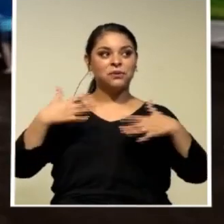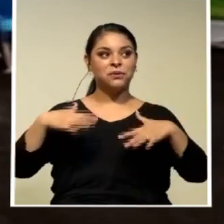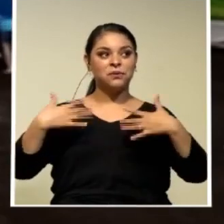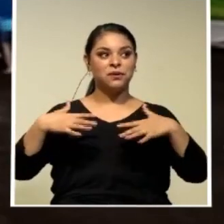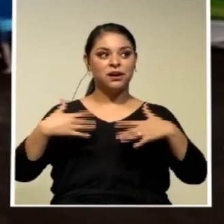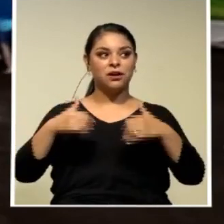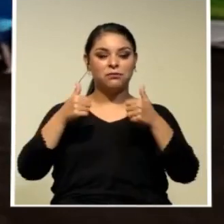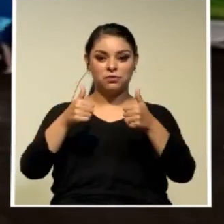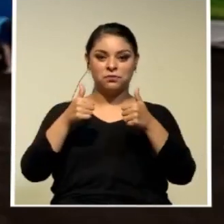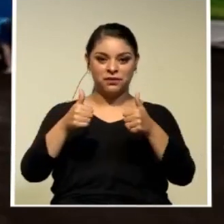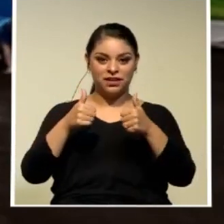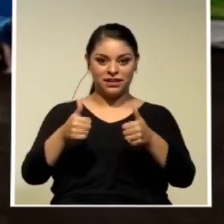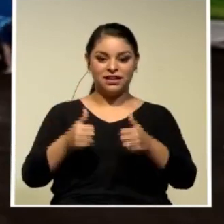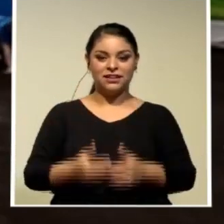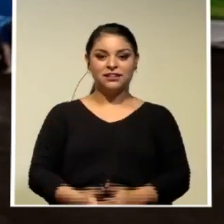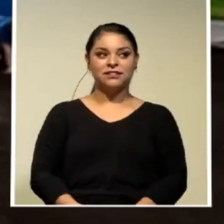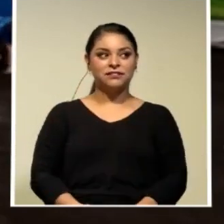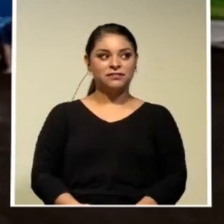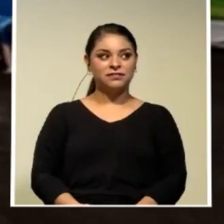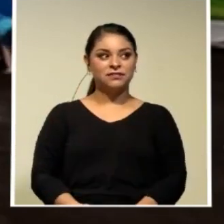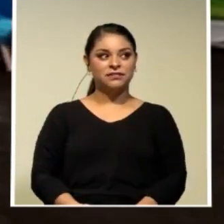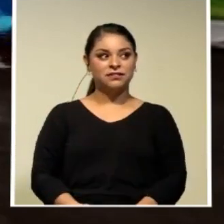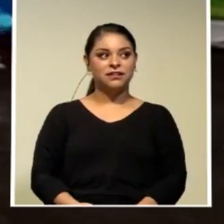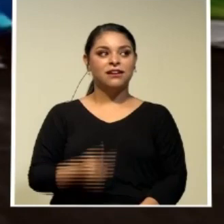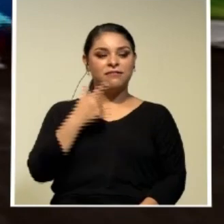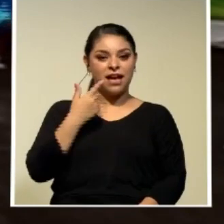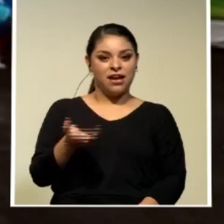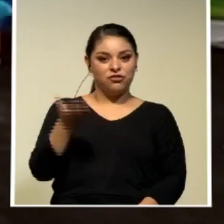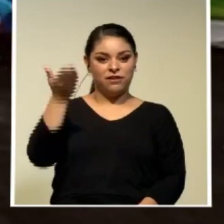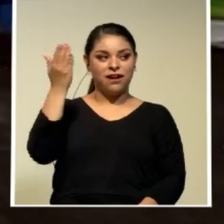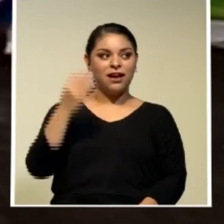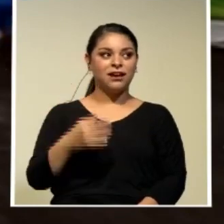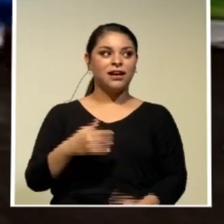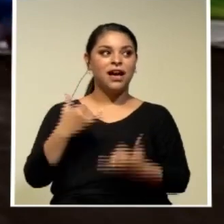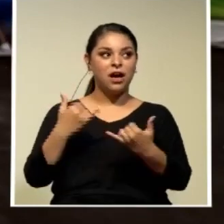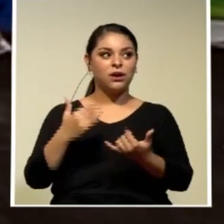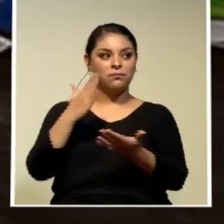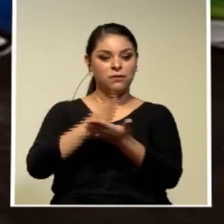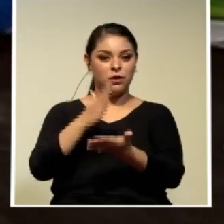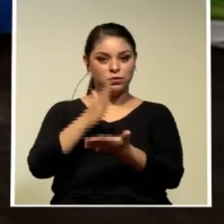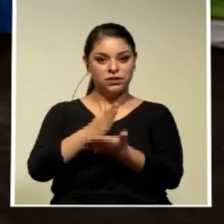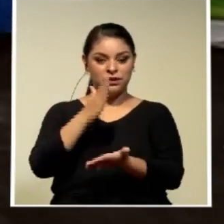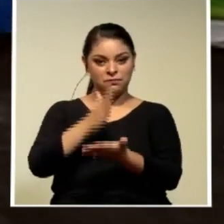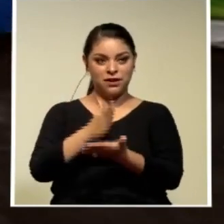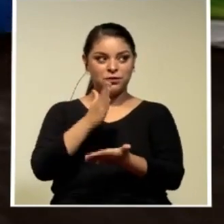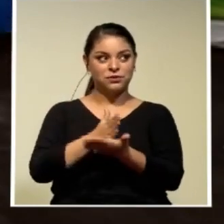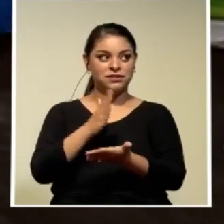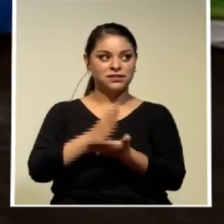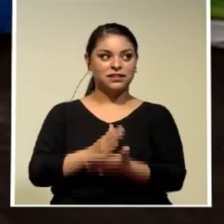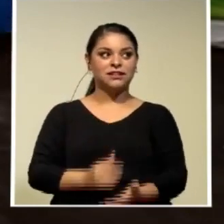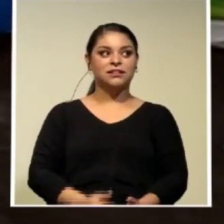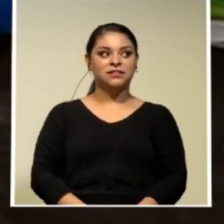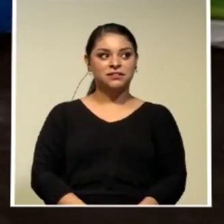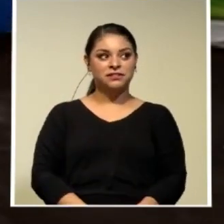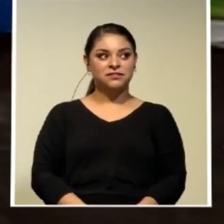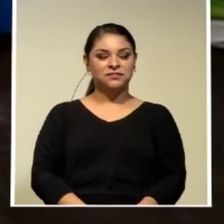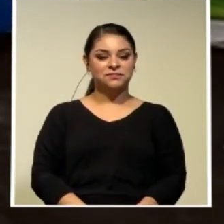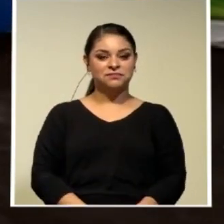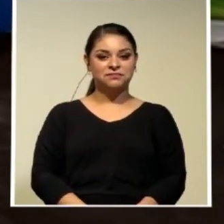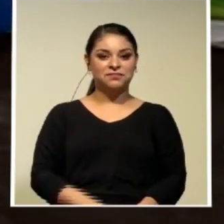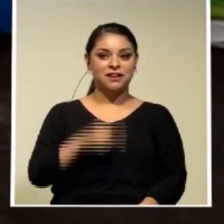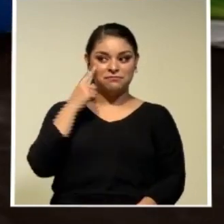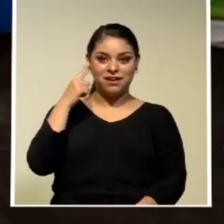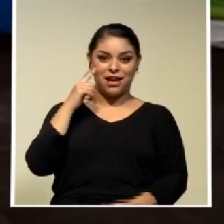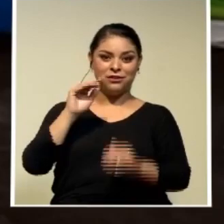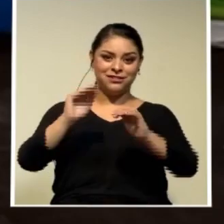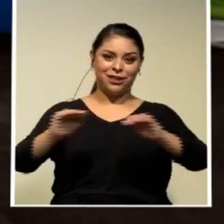beso! ¡Muy bien, los niños! ¡Estamos en pausa, profe! ¡Vean los niños y las niñas de Gabriel!